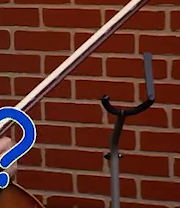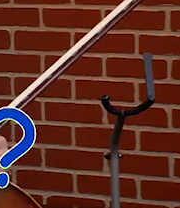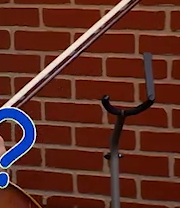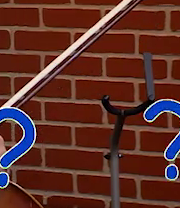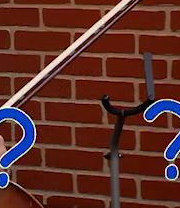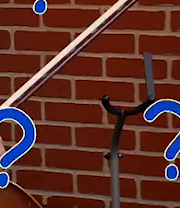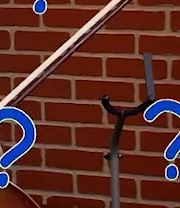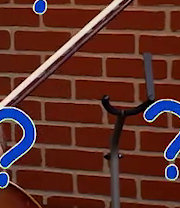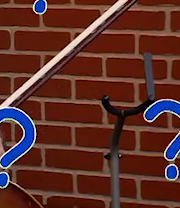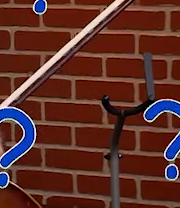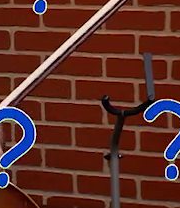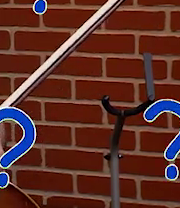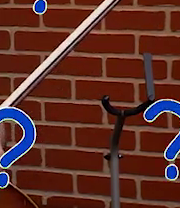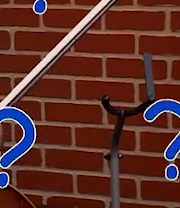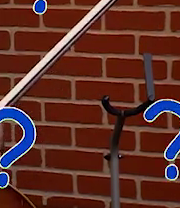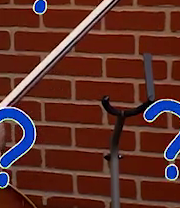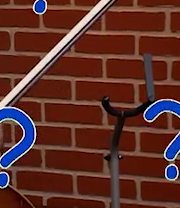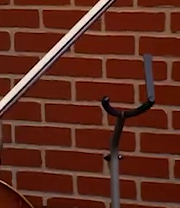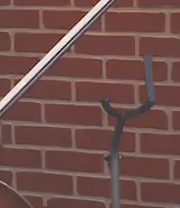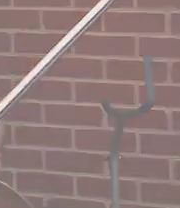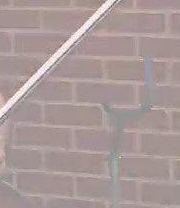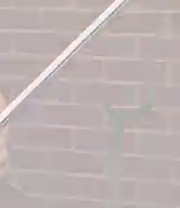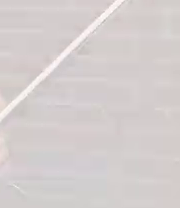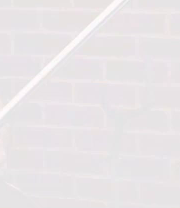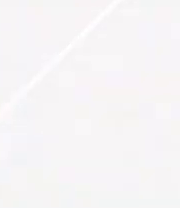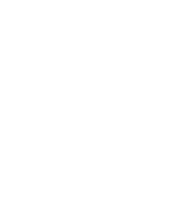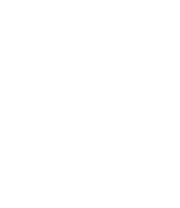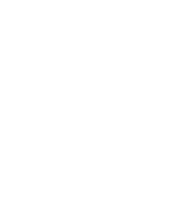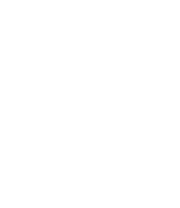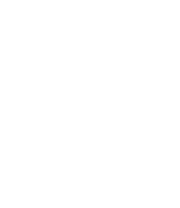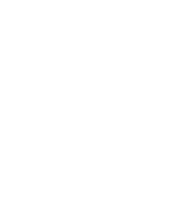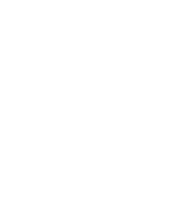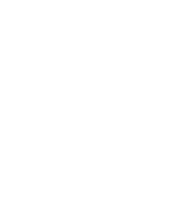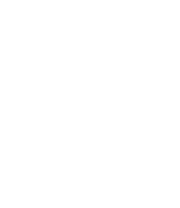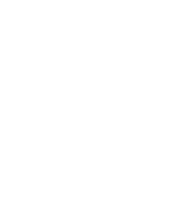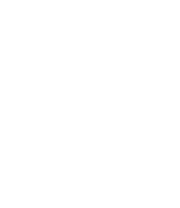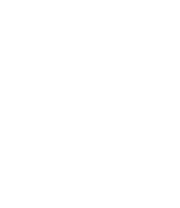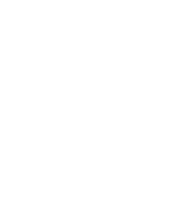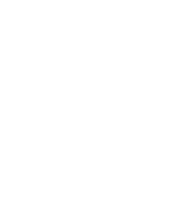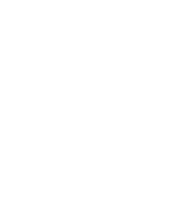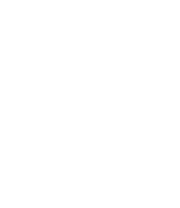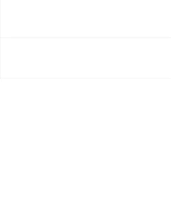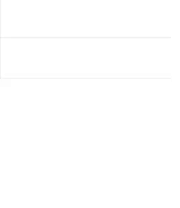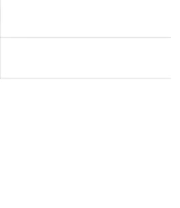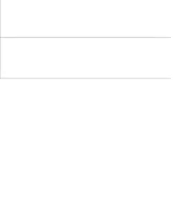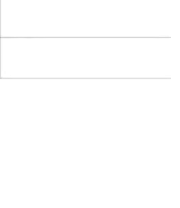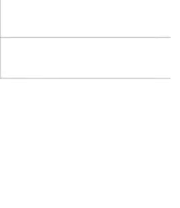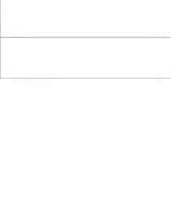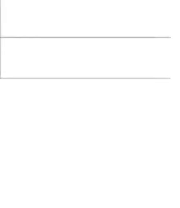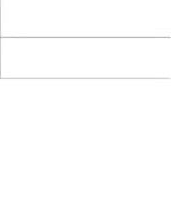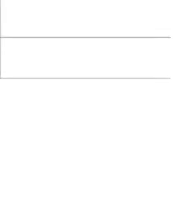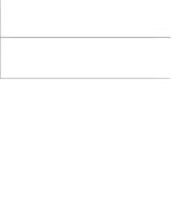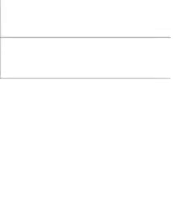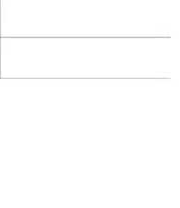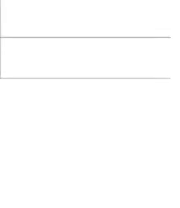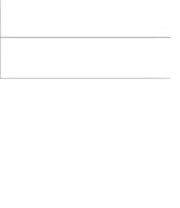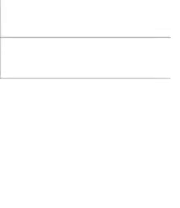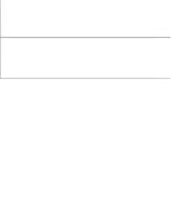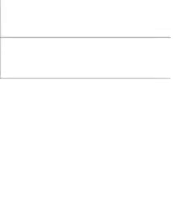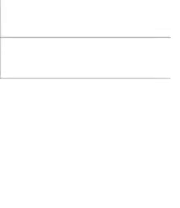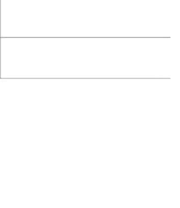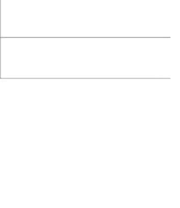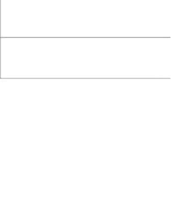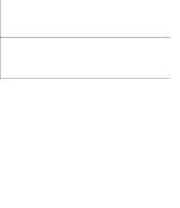a la redonda le ponemos un puntillo? Pues como la mitad de la redonda es una blanca, sería la redonda más